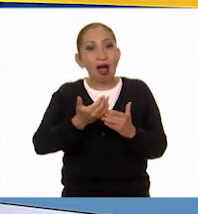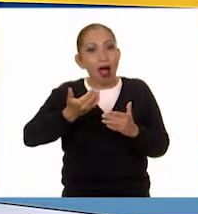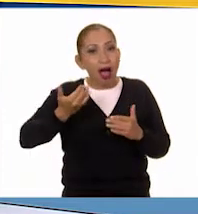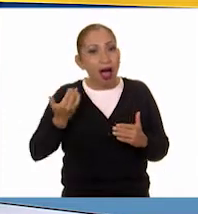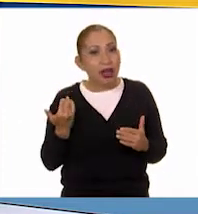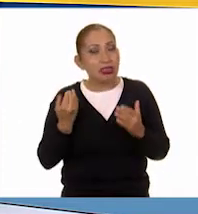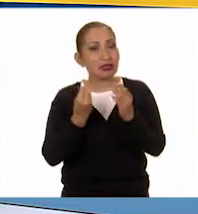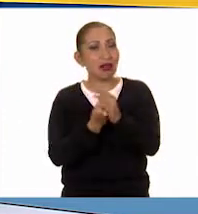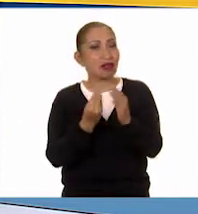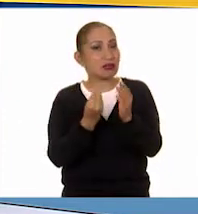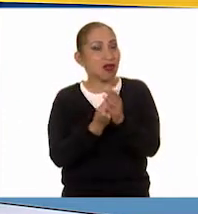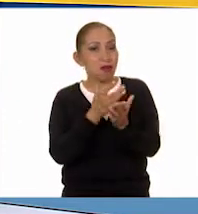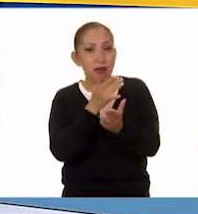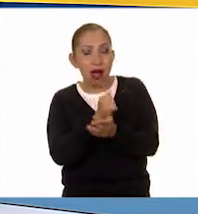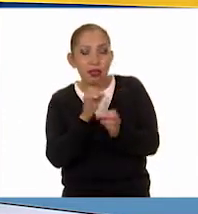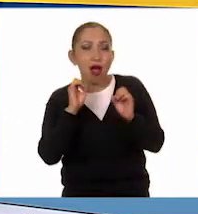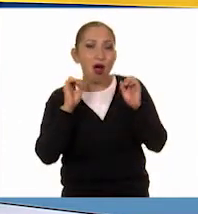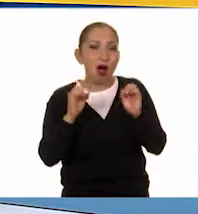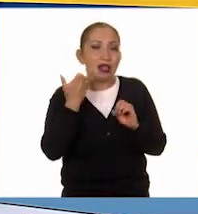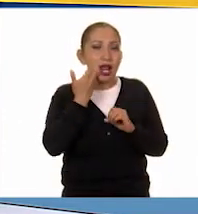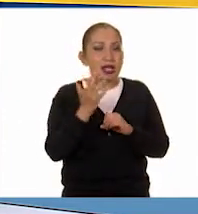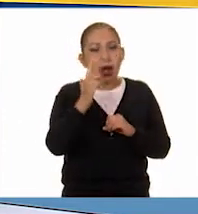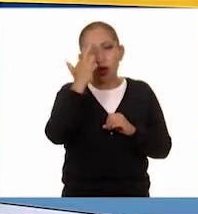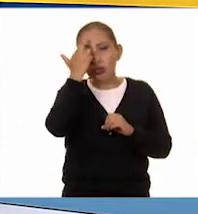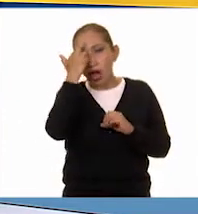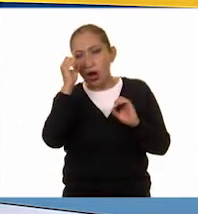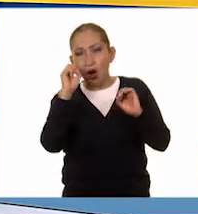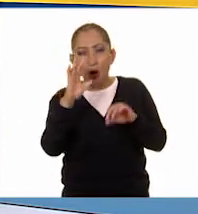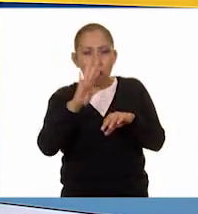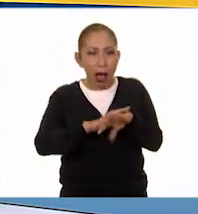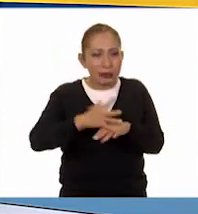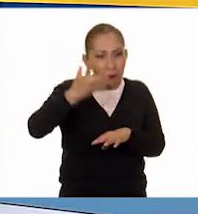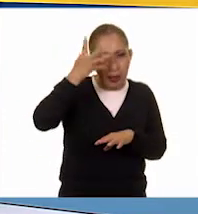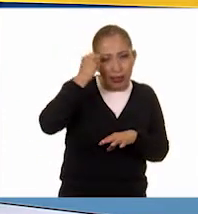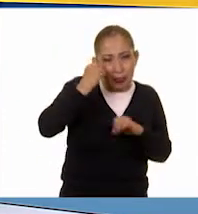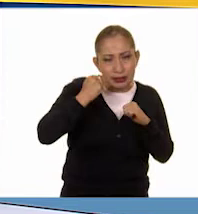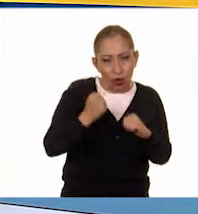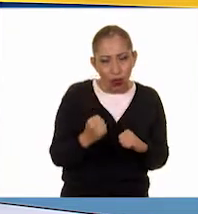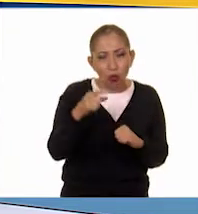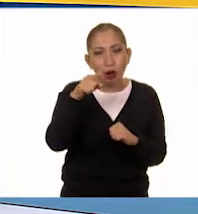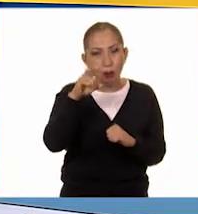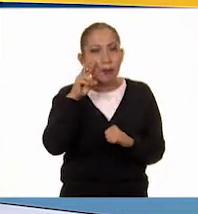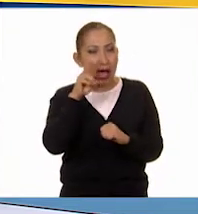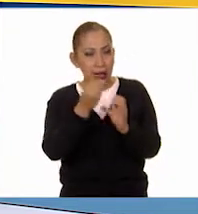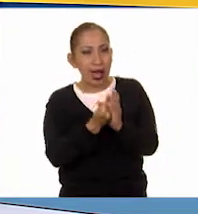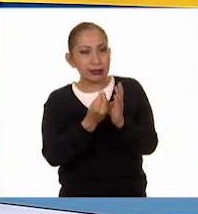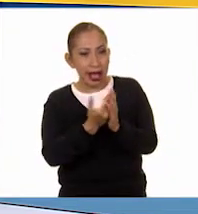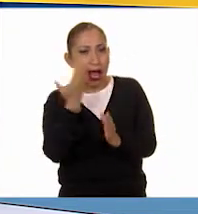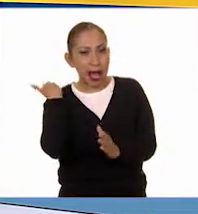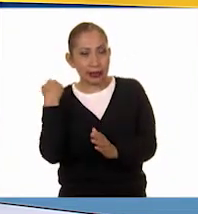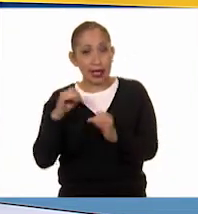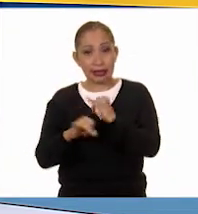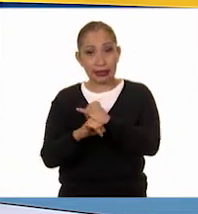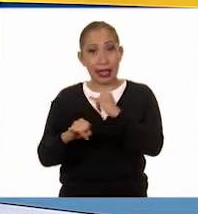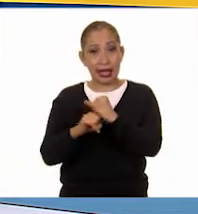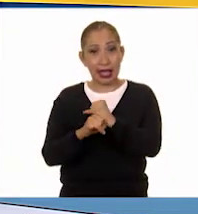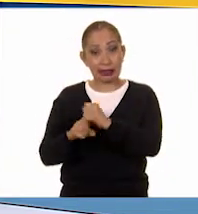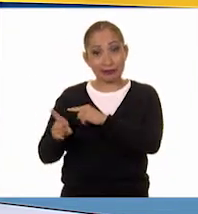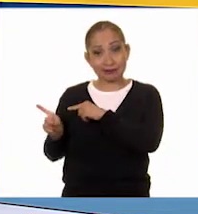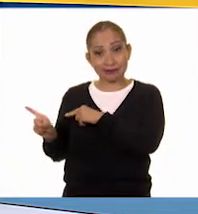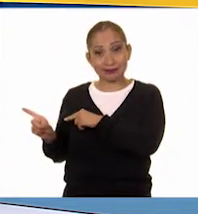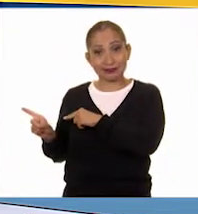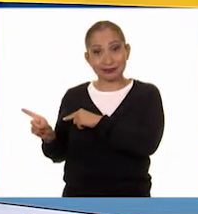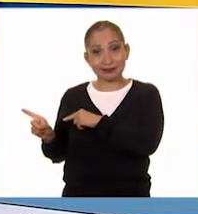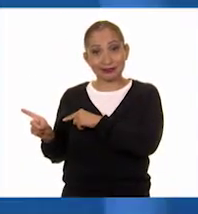en alguna sesión o si quieren repasar o fortalecer un aprendizaje, pueden ver las clases anteriores en el portal de Aprende en